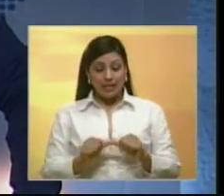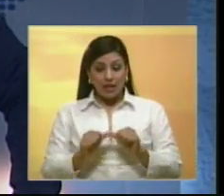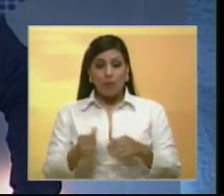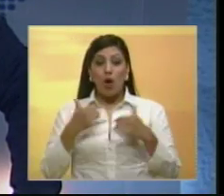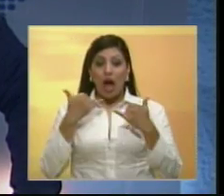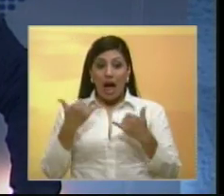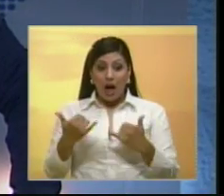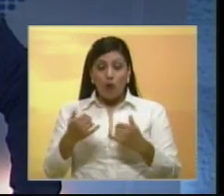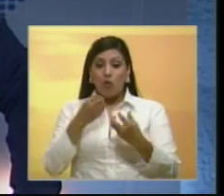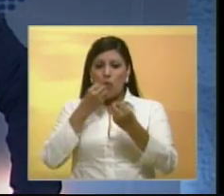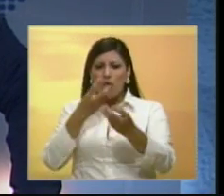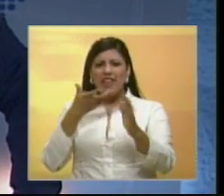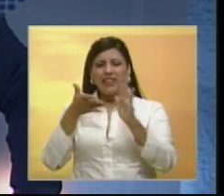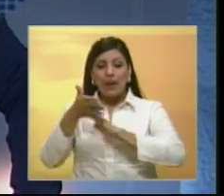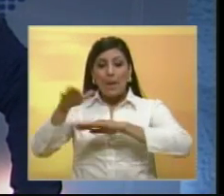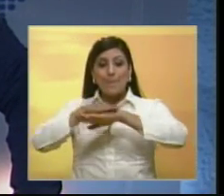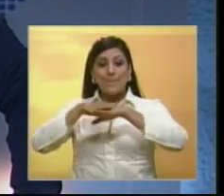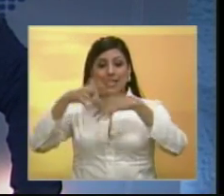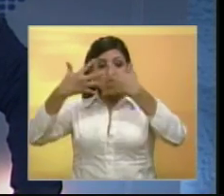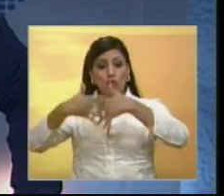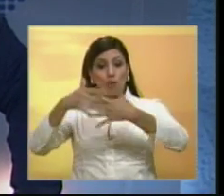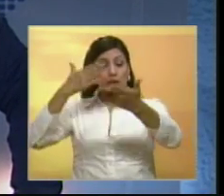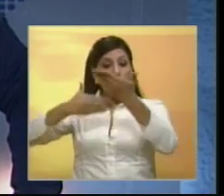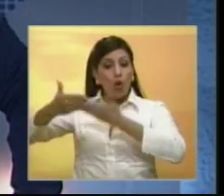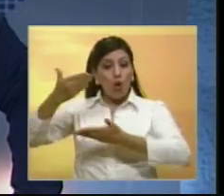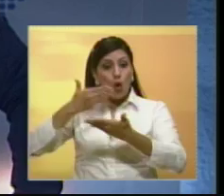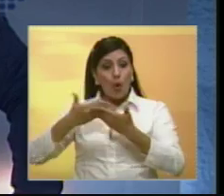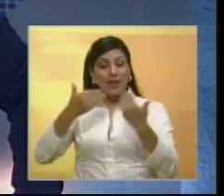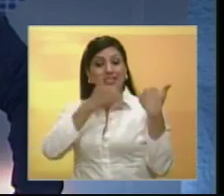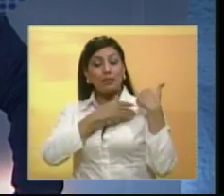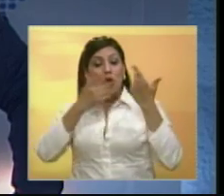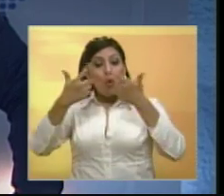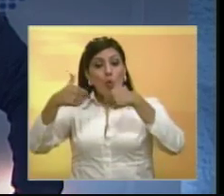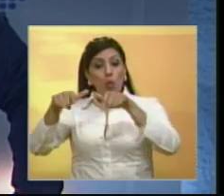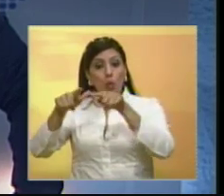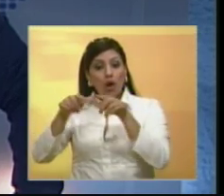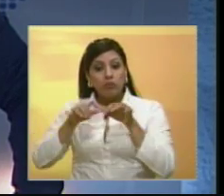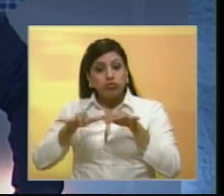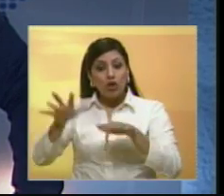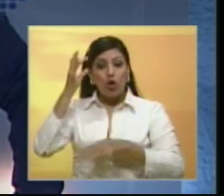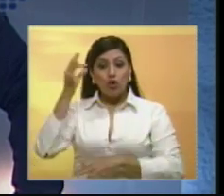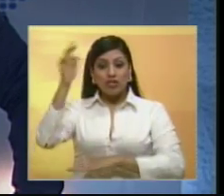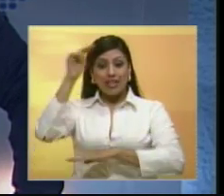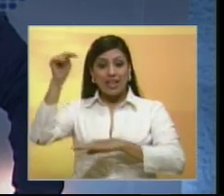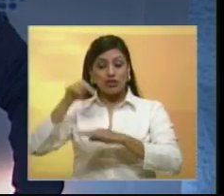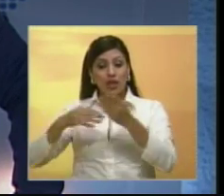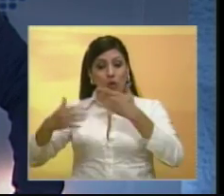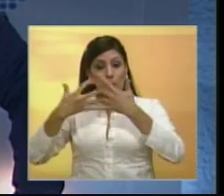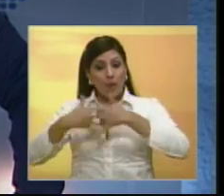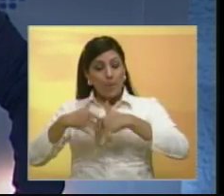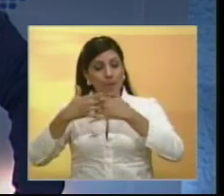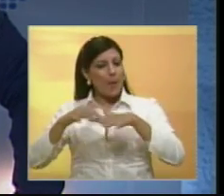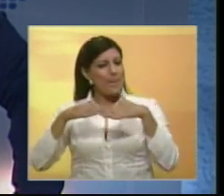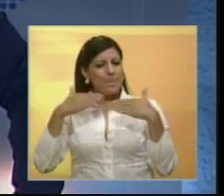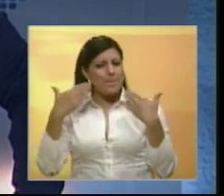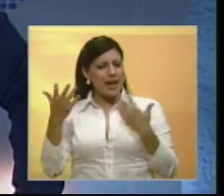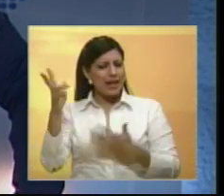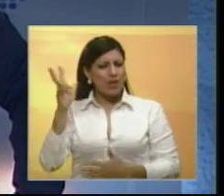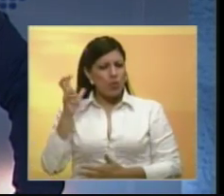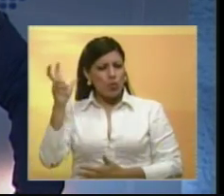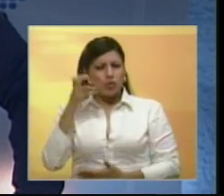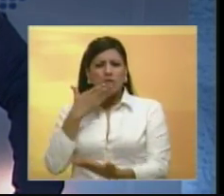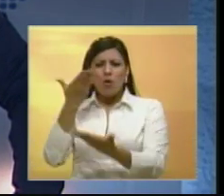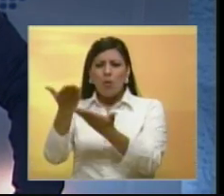Ahora escuchemos declaraciones del ministro de Industria y Comercio, quien se encuentra en el despliegue del Consejo Nacional de Economía Productiva para escuchar